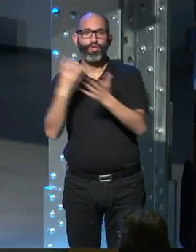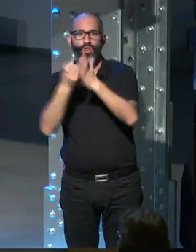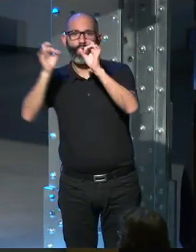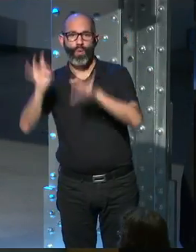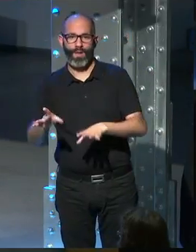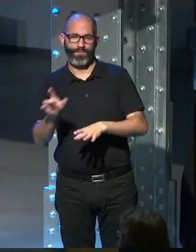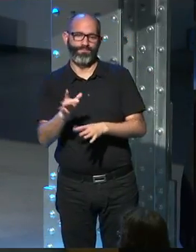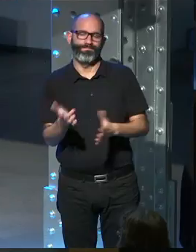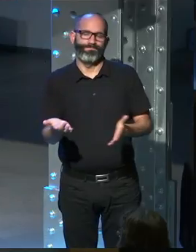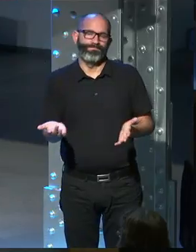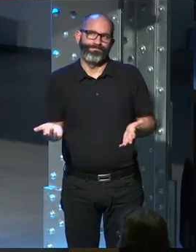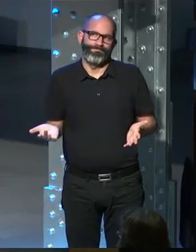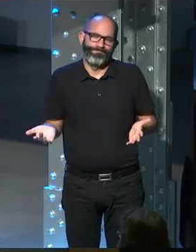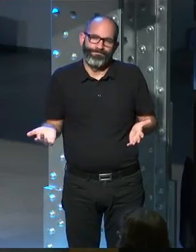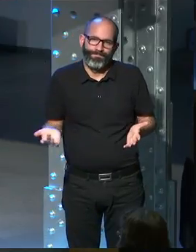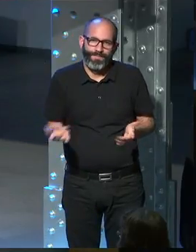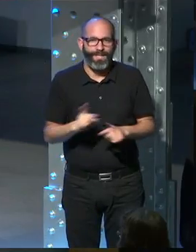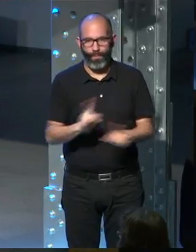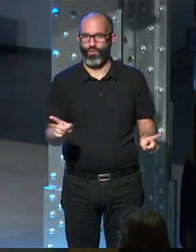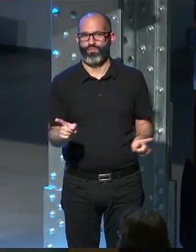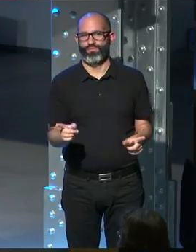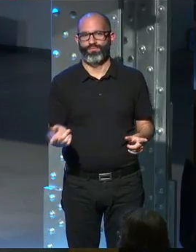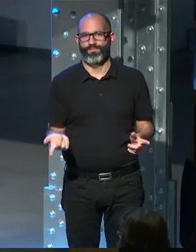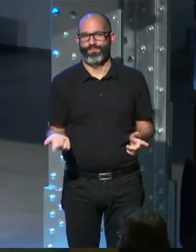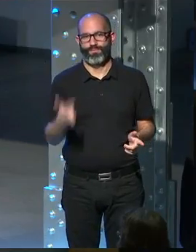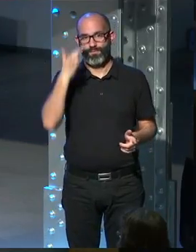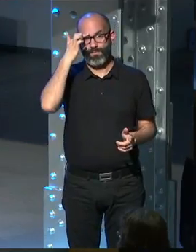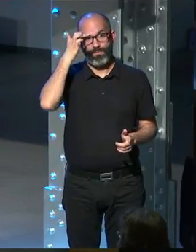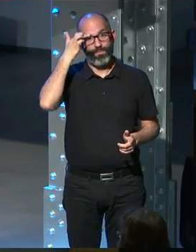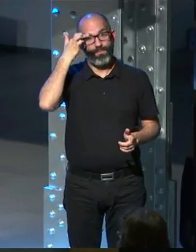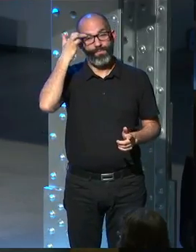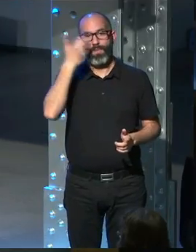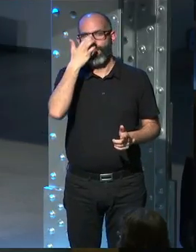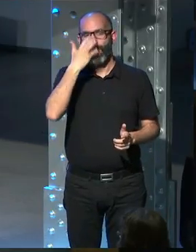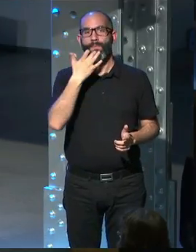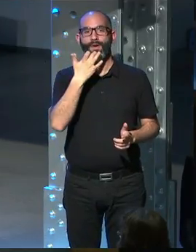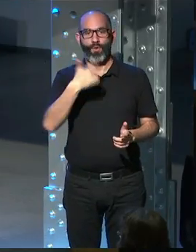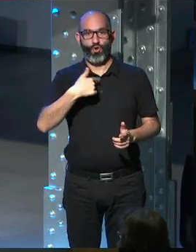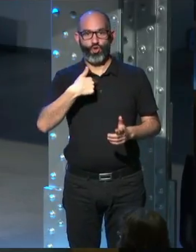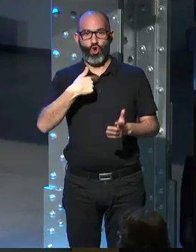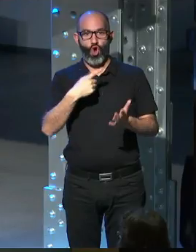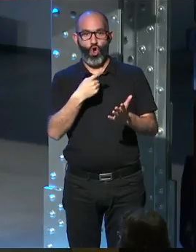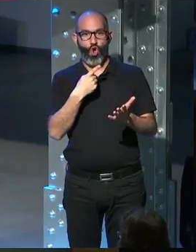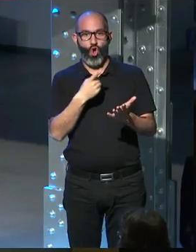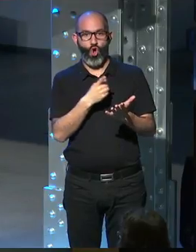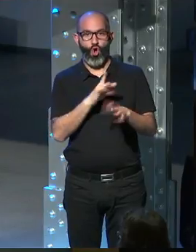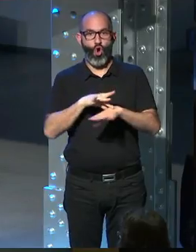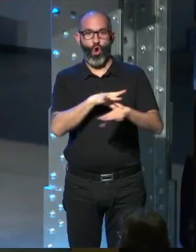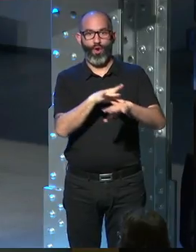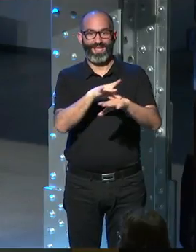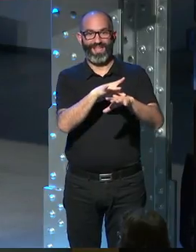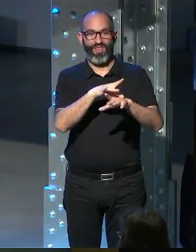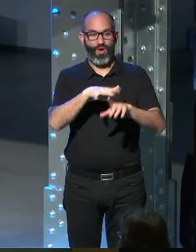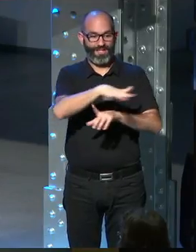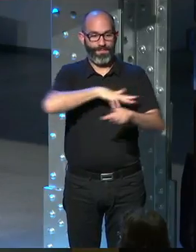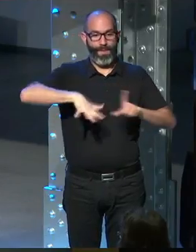es bastante poco preciso. Por ejemplo, yo soy un inútil en orientación espacial y soy un hombre que se supone que